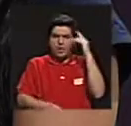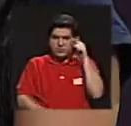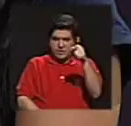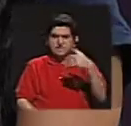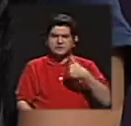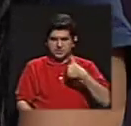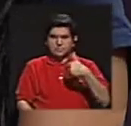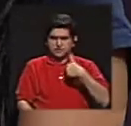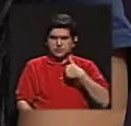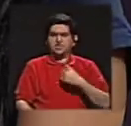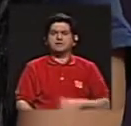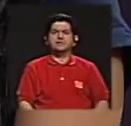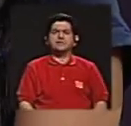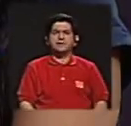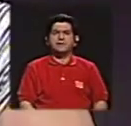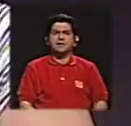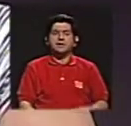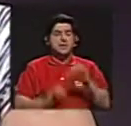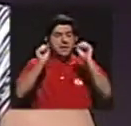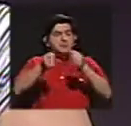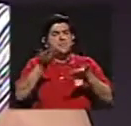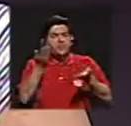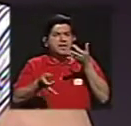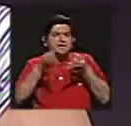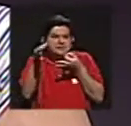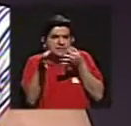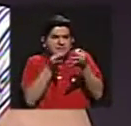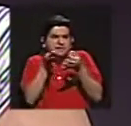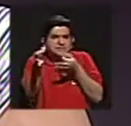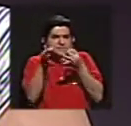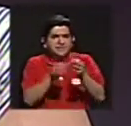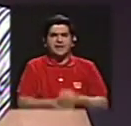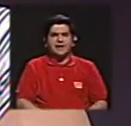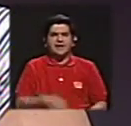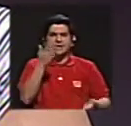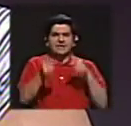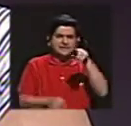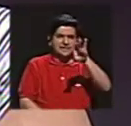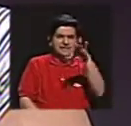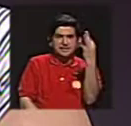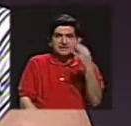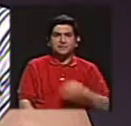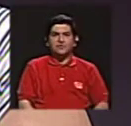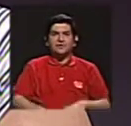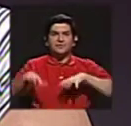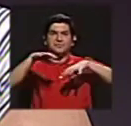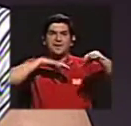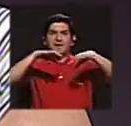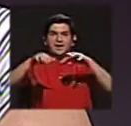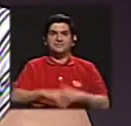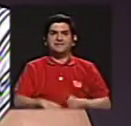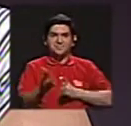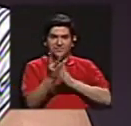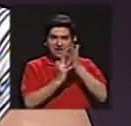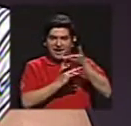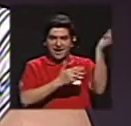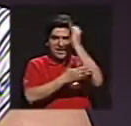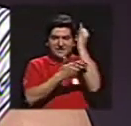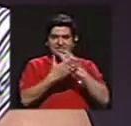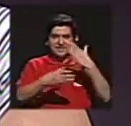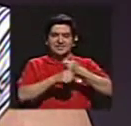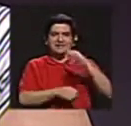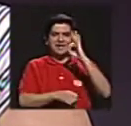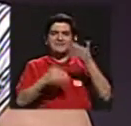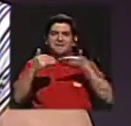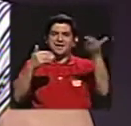de tu experiencia puedes decir, pucha, con esto, con esta acción, a través del arte estamos haciendo bien